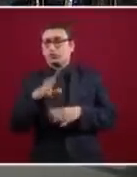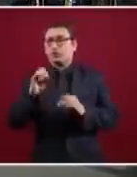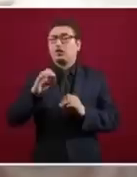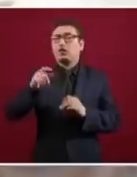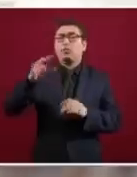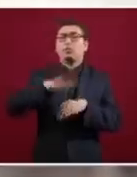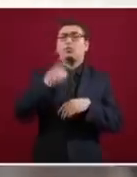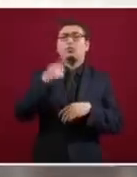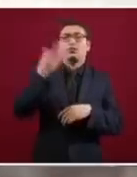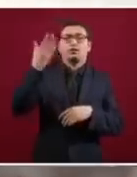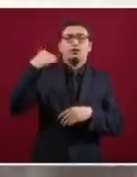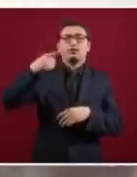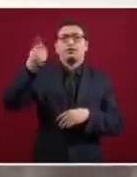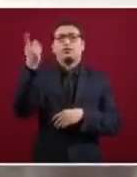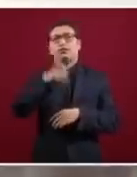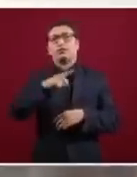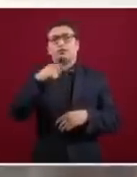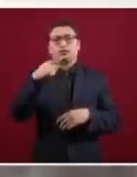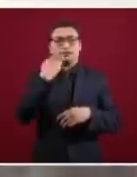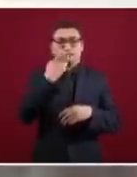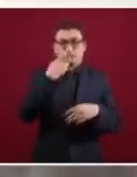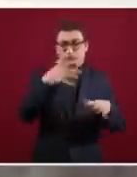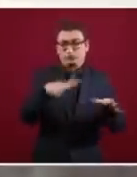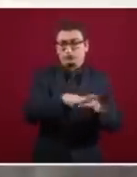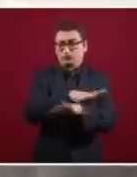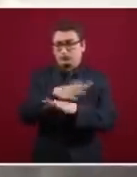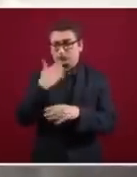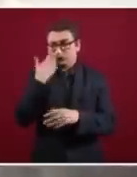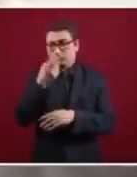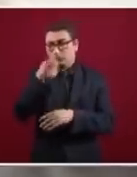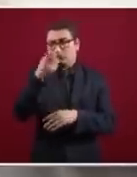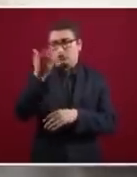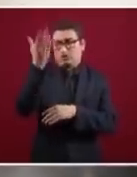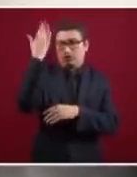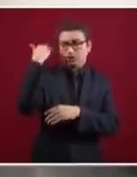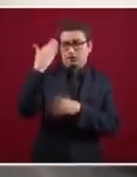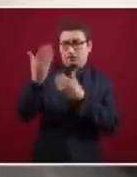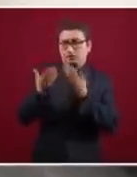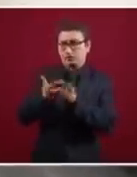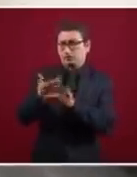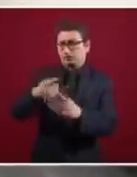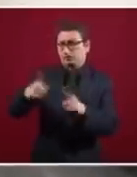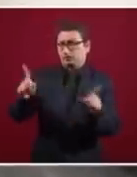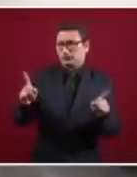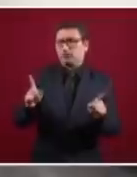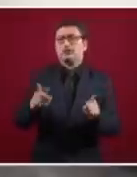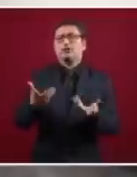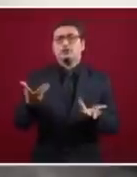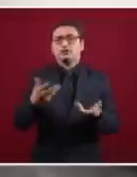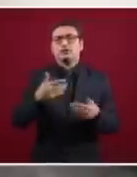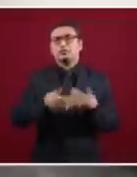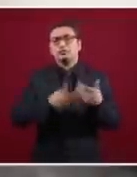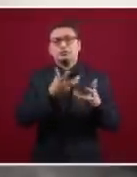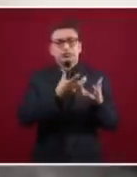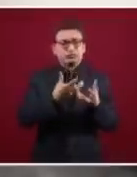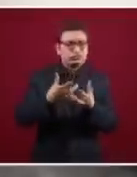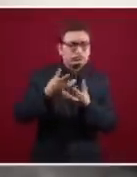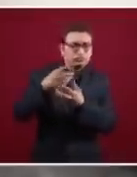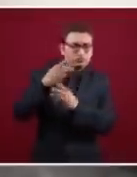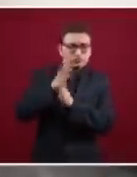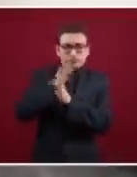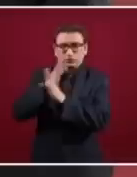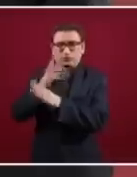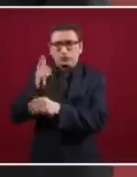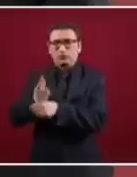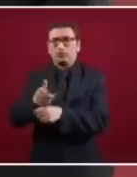captura que se decide entonces cambiar la estrategia que usted había planteado y si desarrollar un operativo de esta magnitud